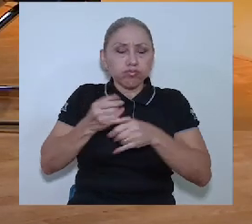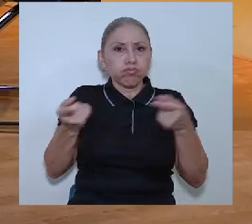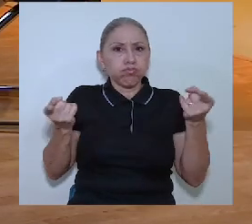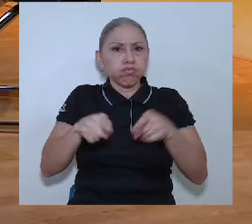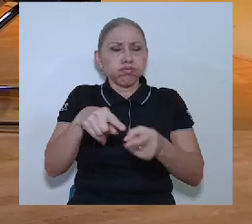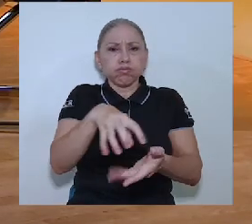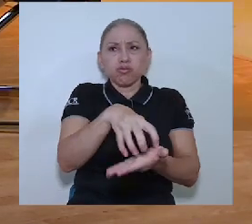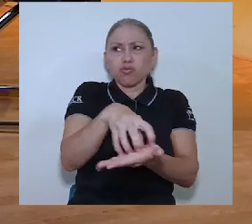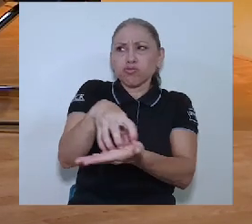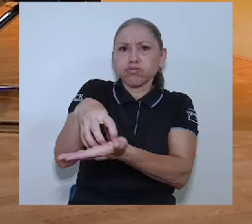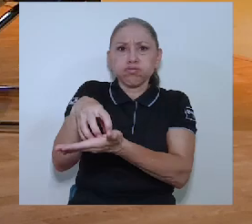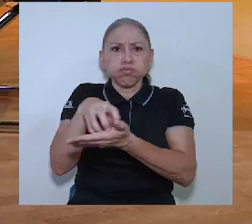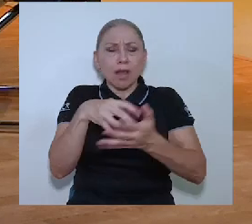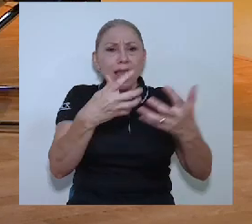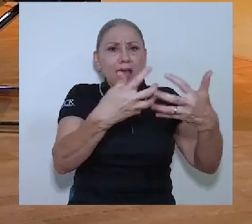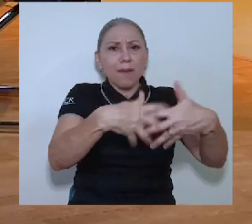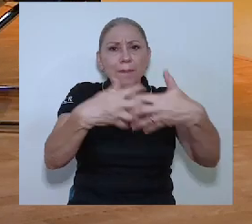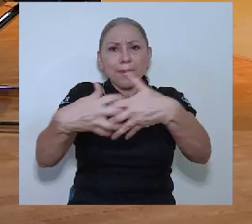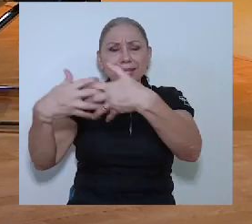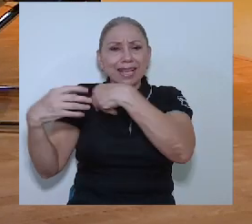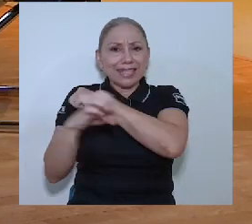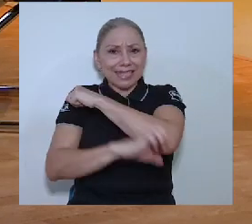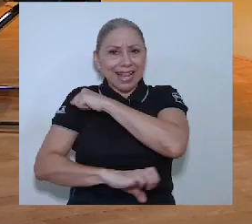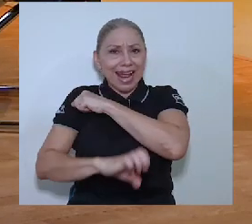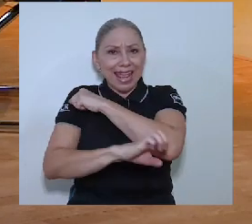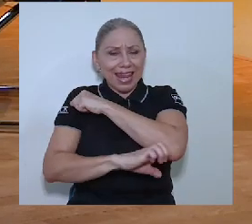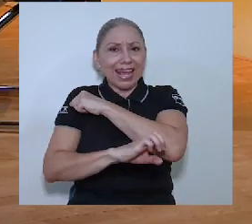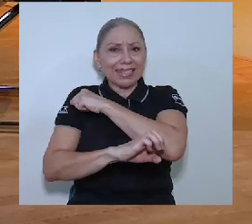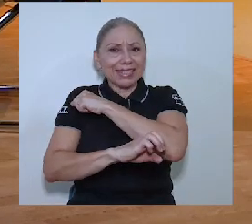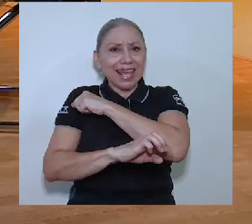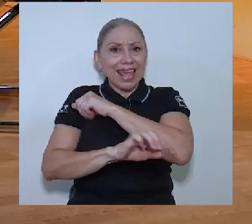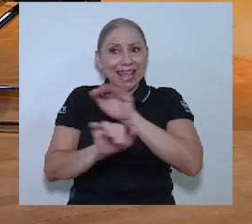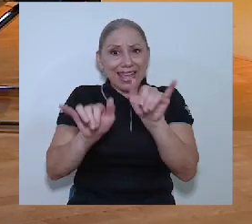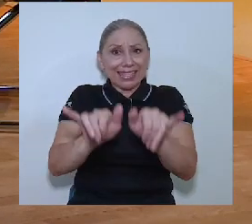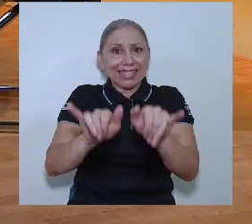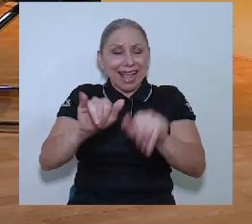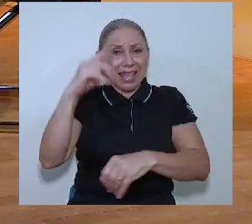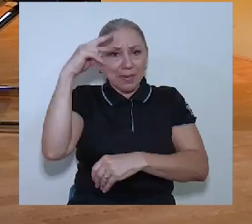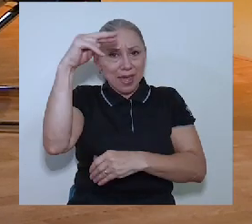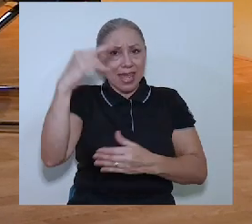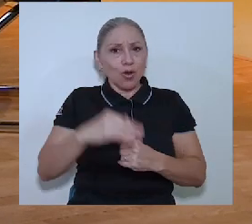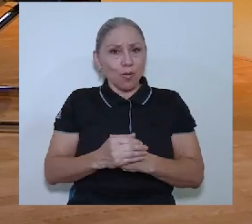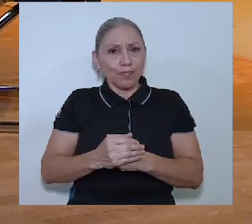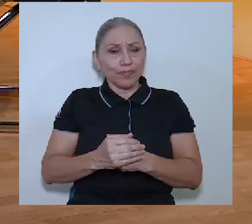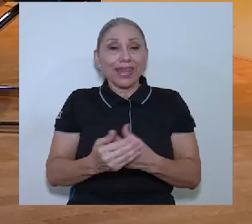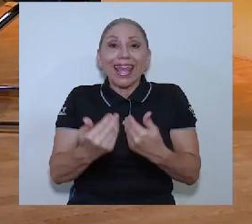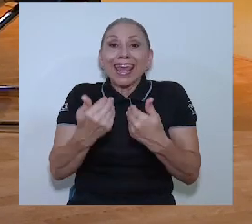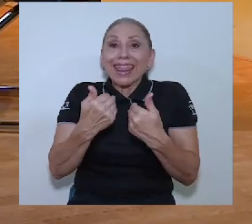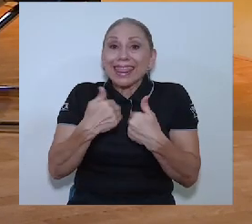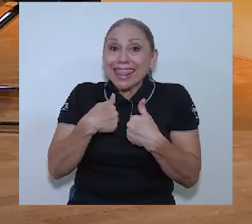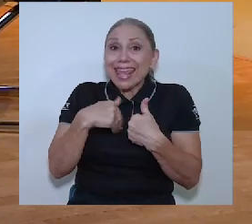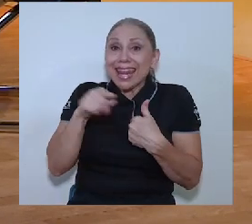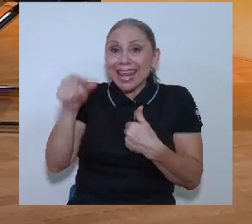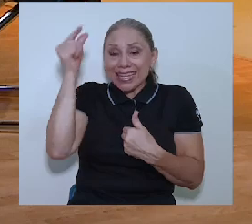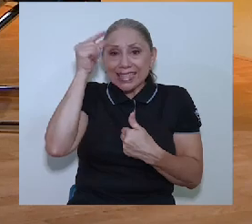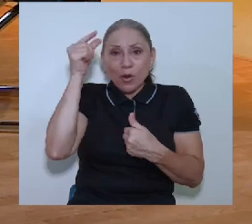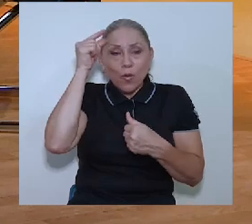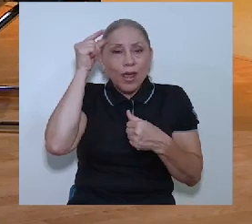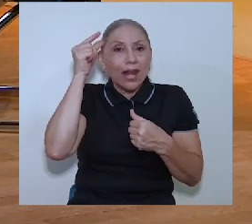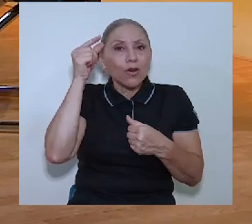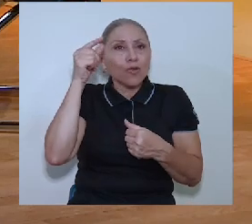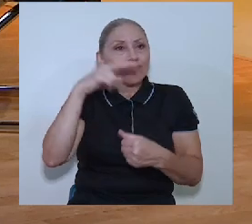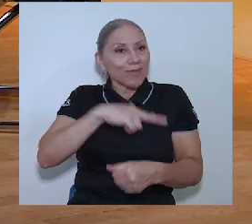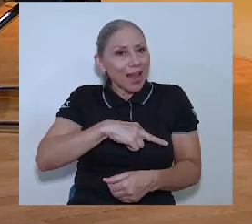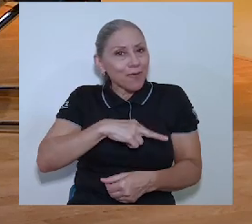gran incertidumbre entre las empresas extranjeras que están en México. Tiene ese gobierno además